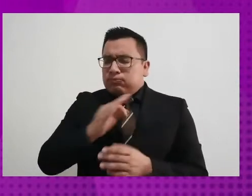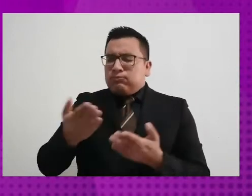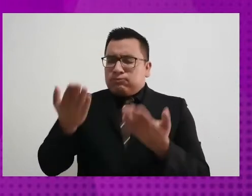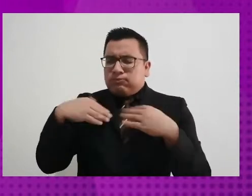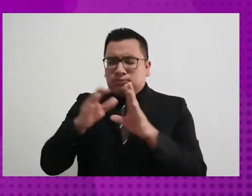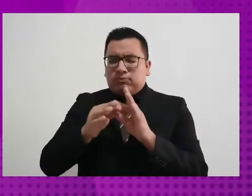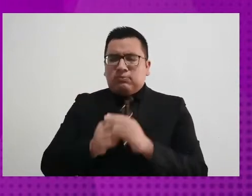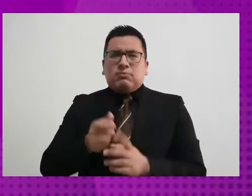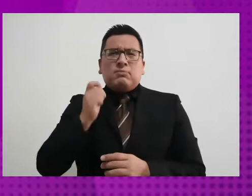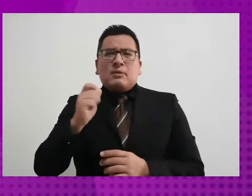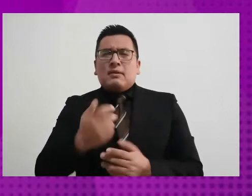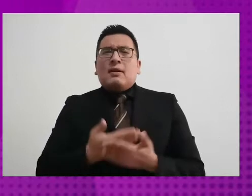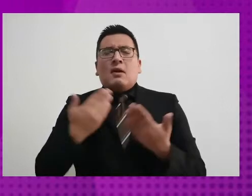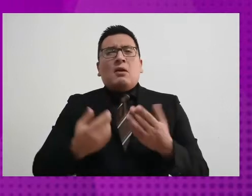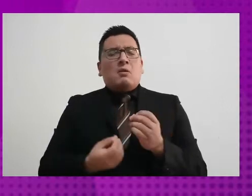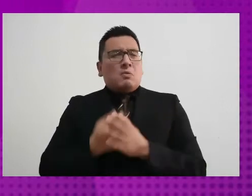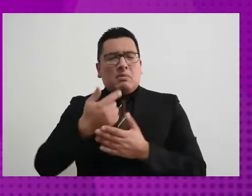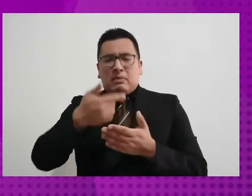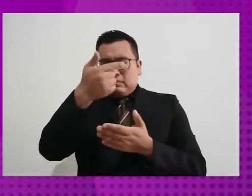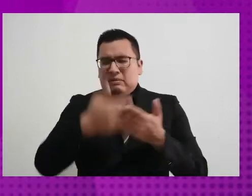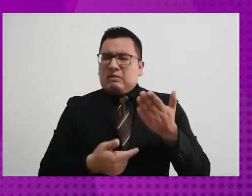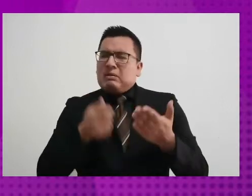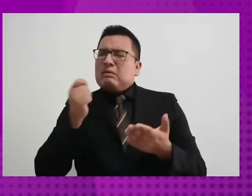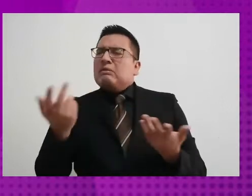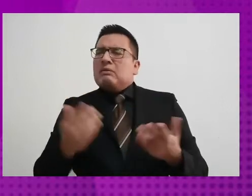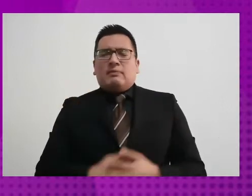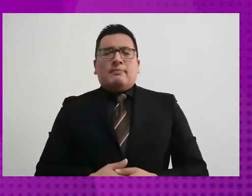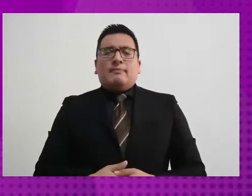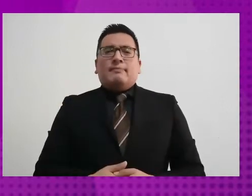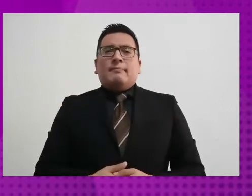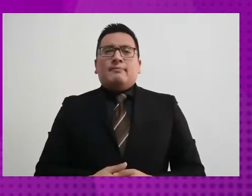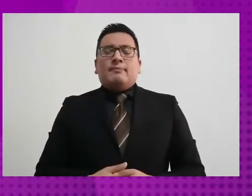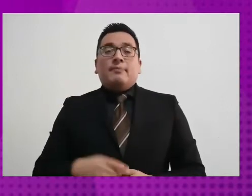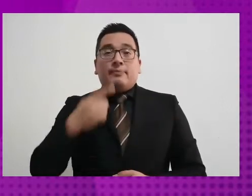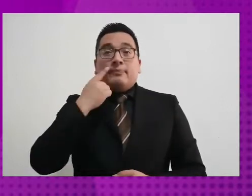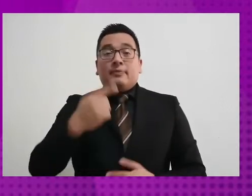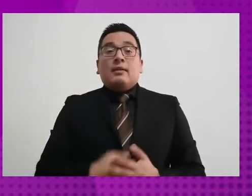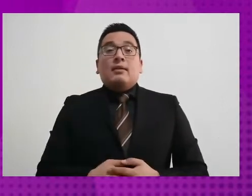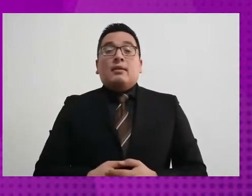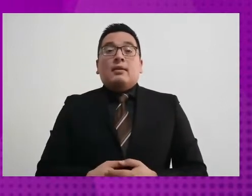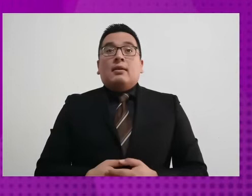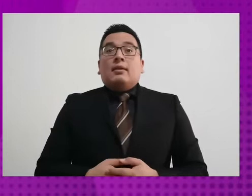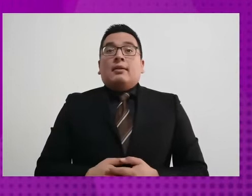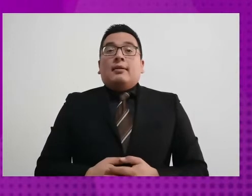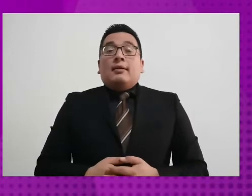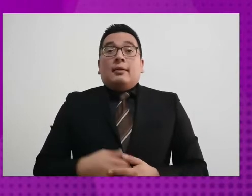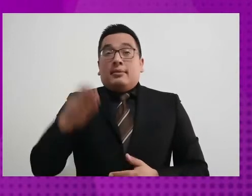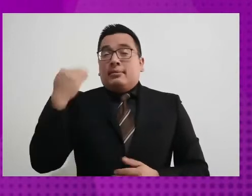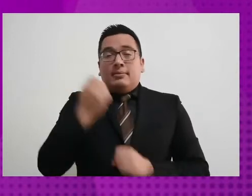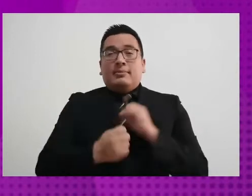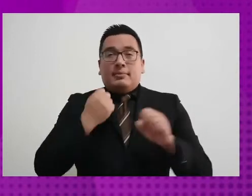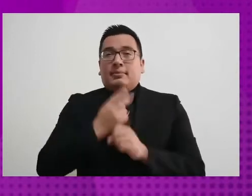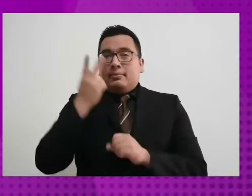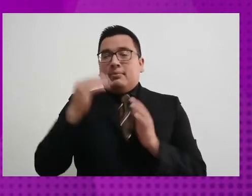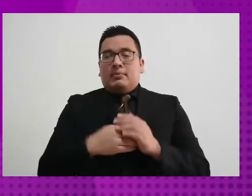de la razón de la inclusión de esta prohibición. Sí, bueno, como ya mencionabas, a partir del 2014